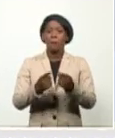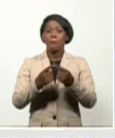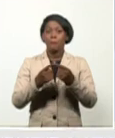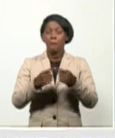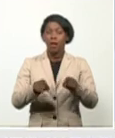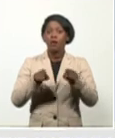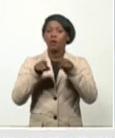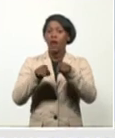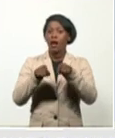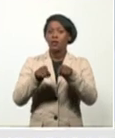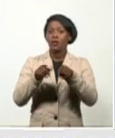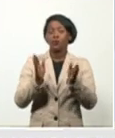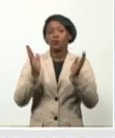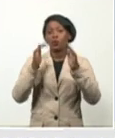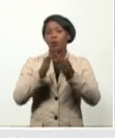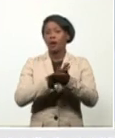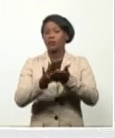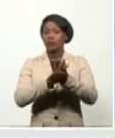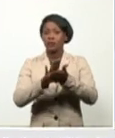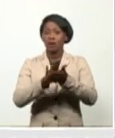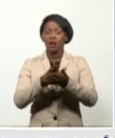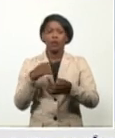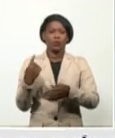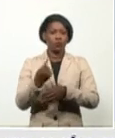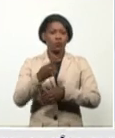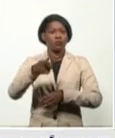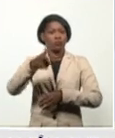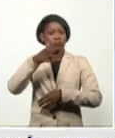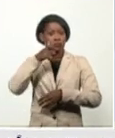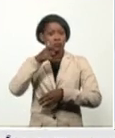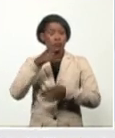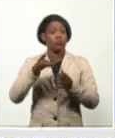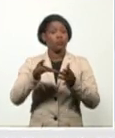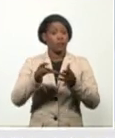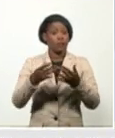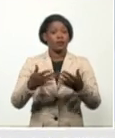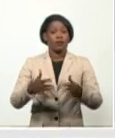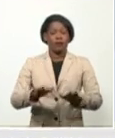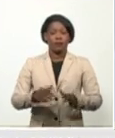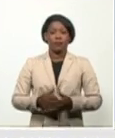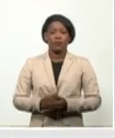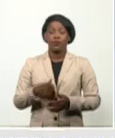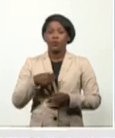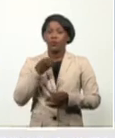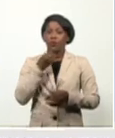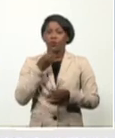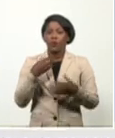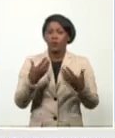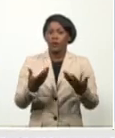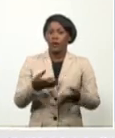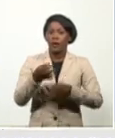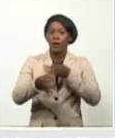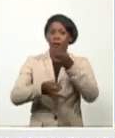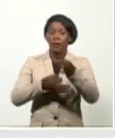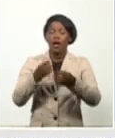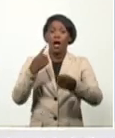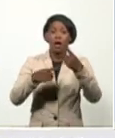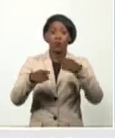de vigilancia y de restricción. Yo pudiera decir que incluso algunas la han